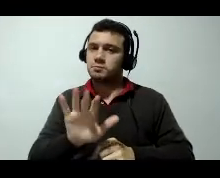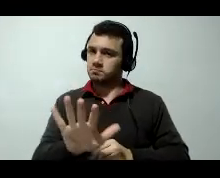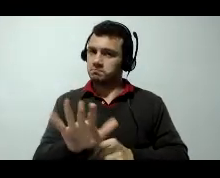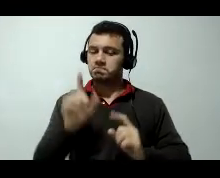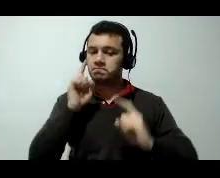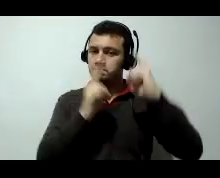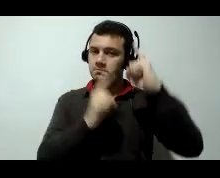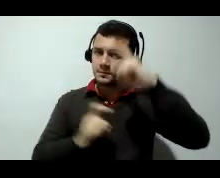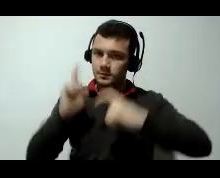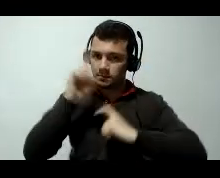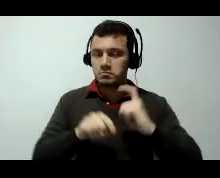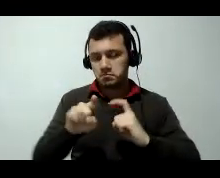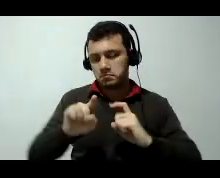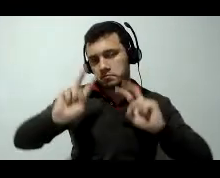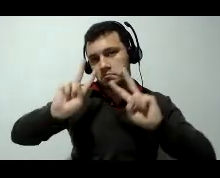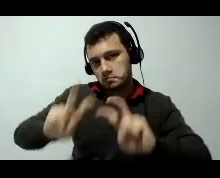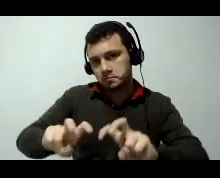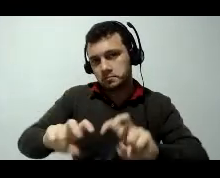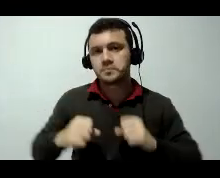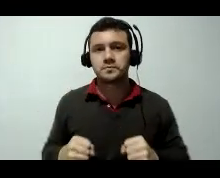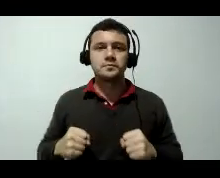logística en este caso.